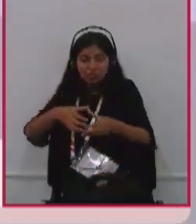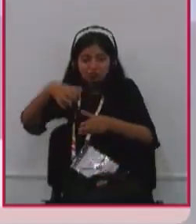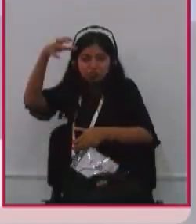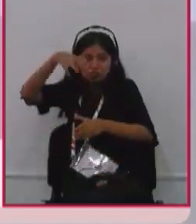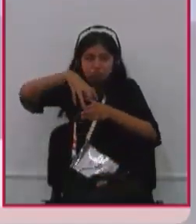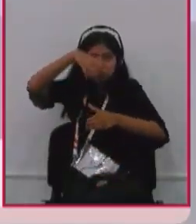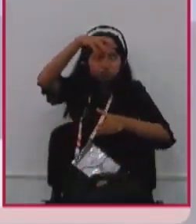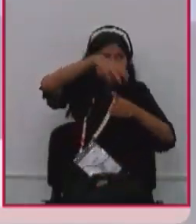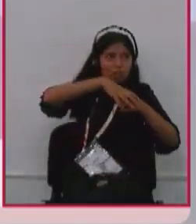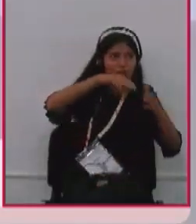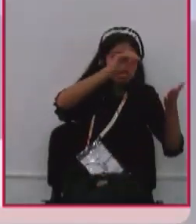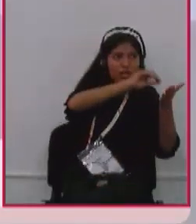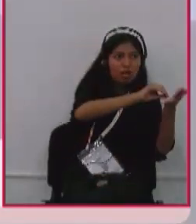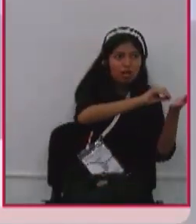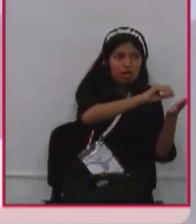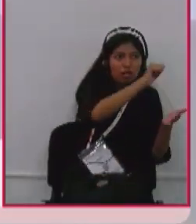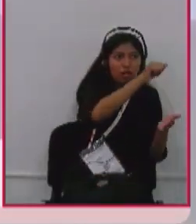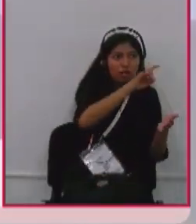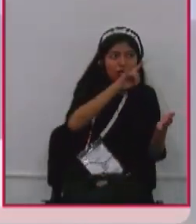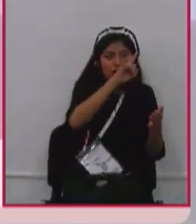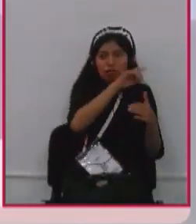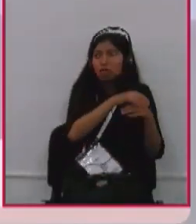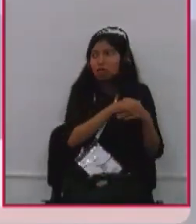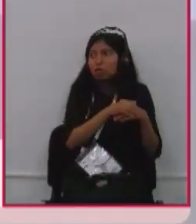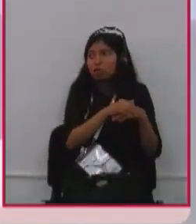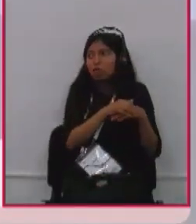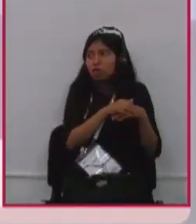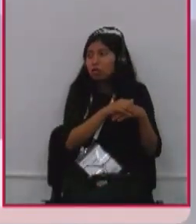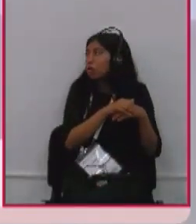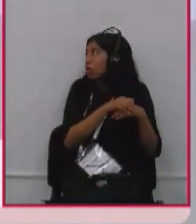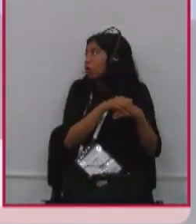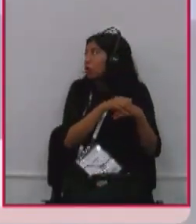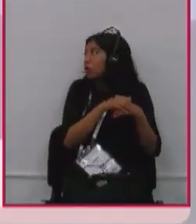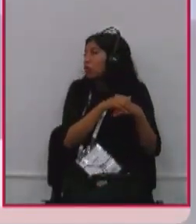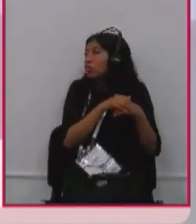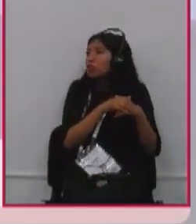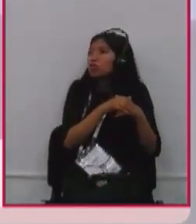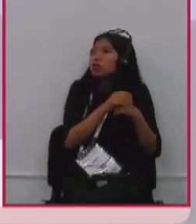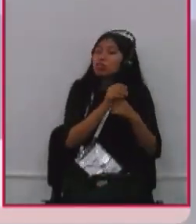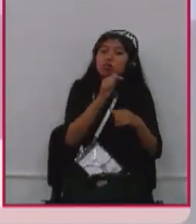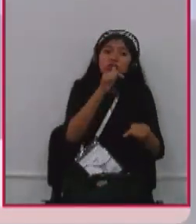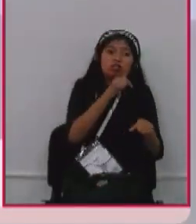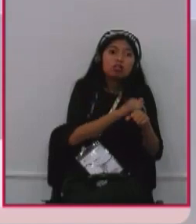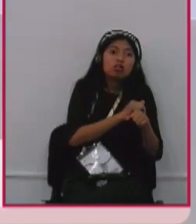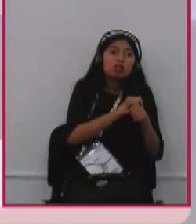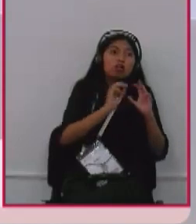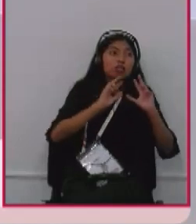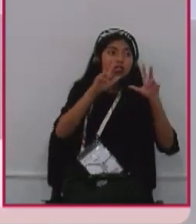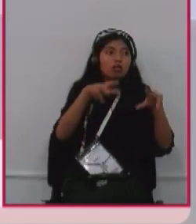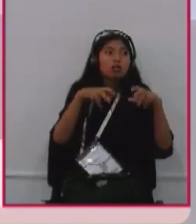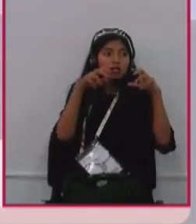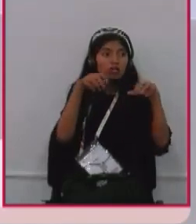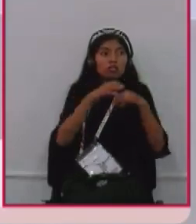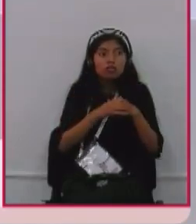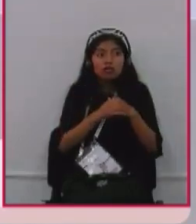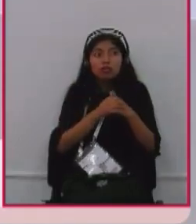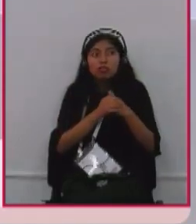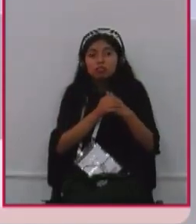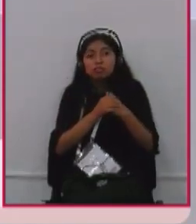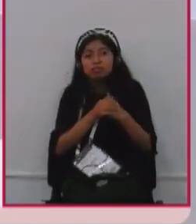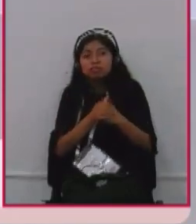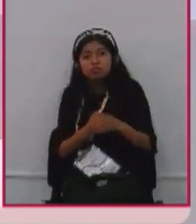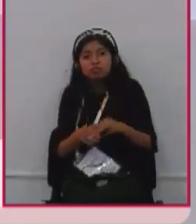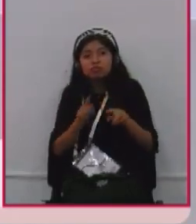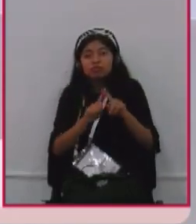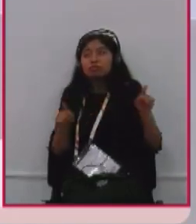La que tiene más aplicaciones es carbón, principalmente asociado porque esta celda parte en Australia y en Australia hay mucha aplicación de carbón,